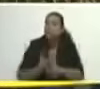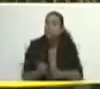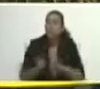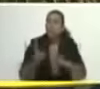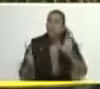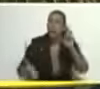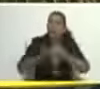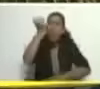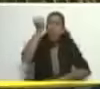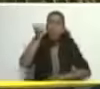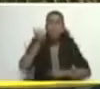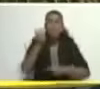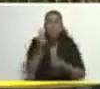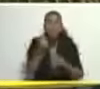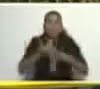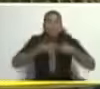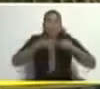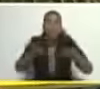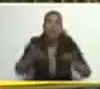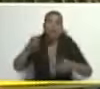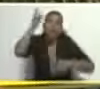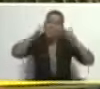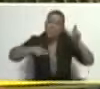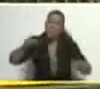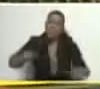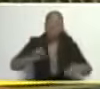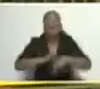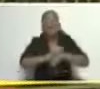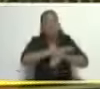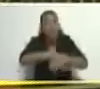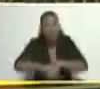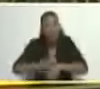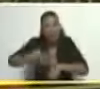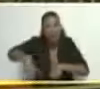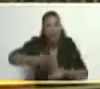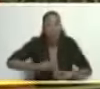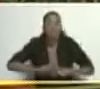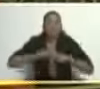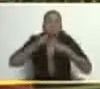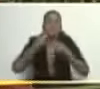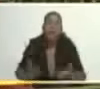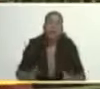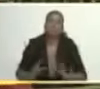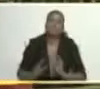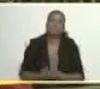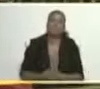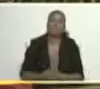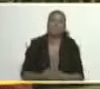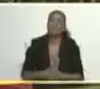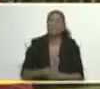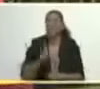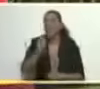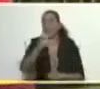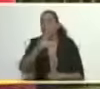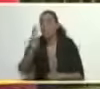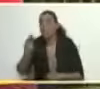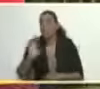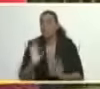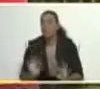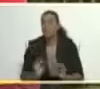haya logrado hacer tanto por tanta gente y por tantos países, tanto como lo ha hecho ALBA TCP.